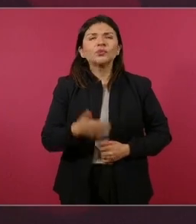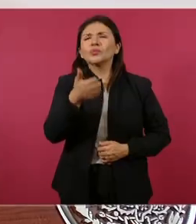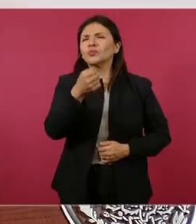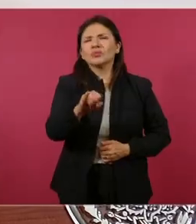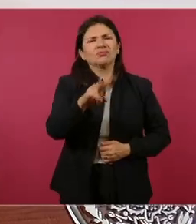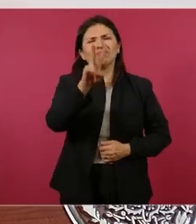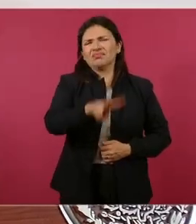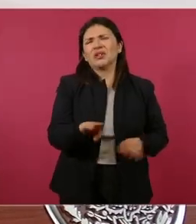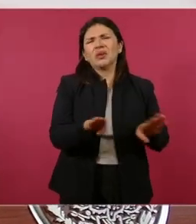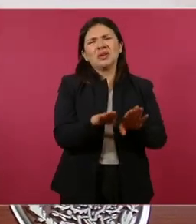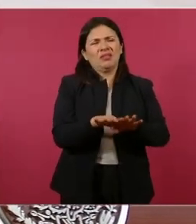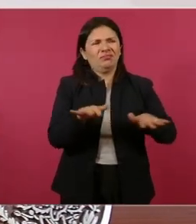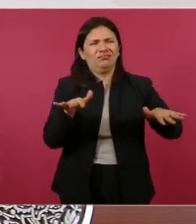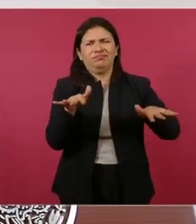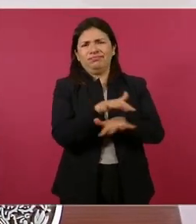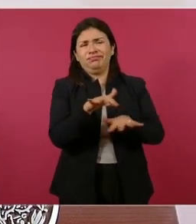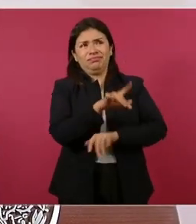vulgar, ramplón,